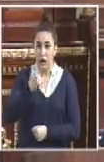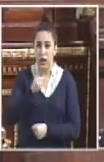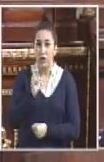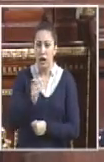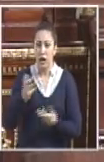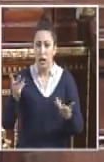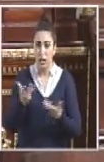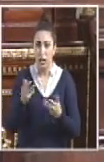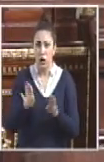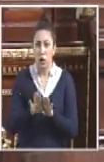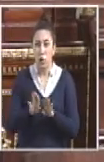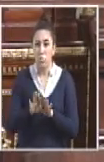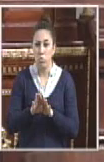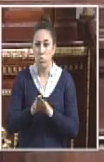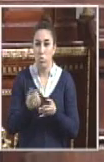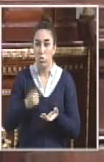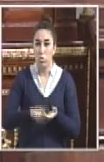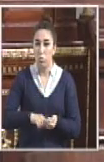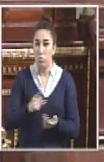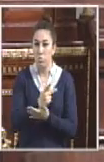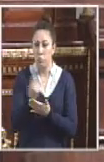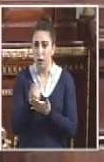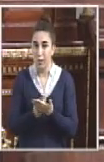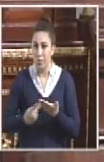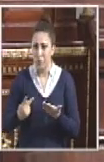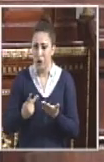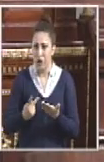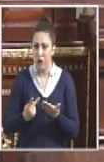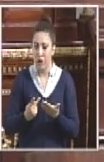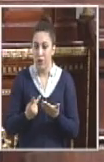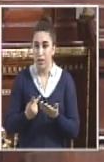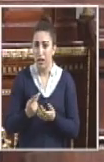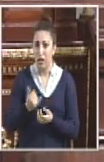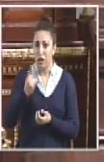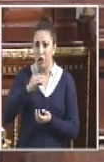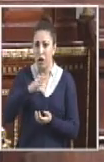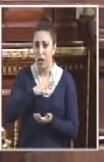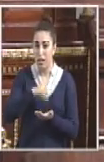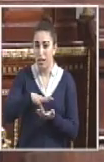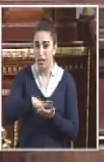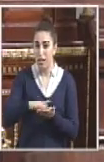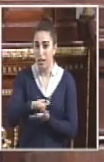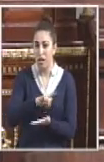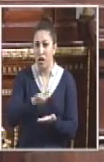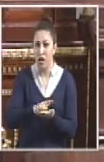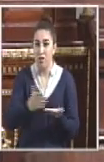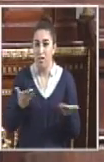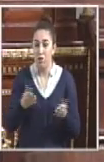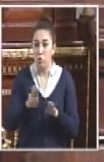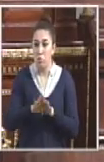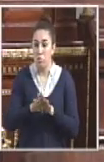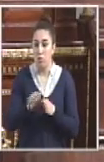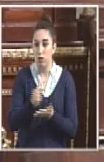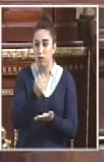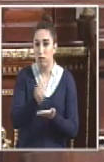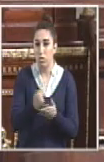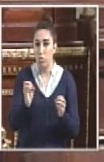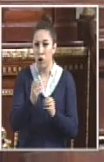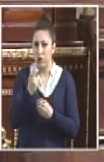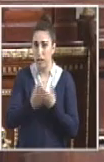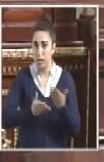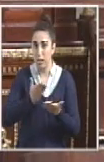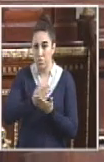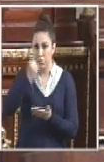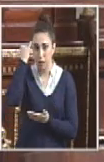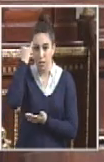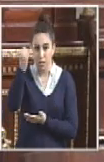la práctica como un programa y no se establece en la ley, no se dictamina la iniciativa que